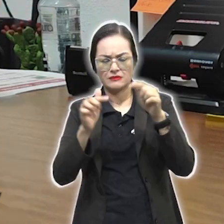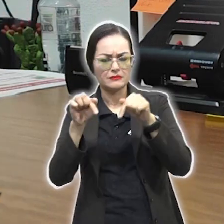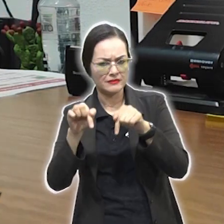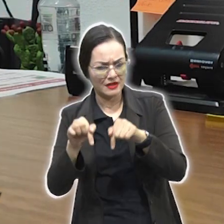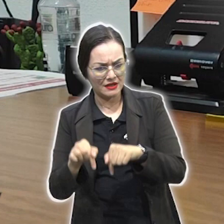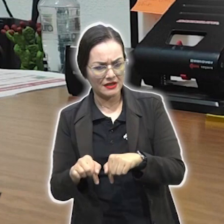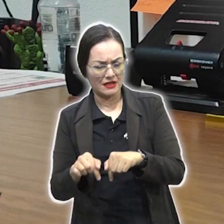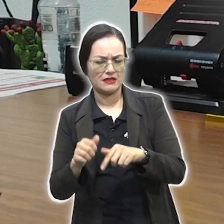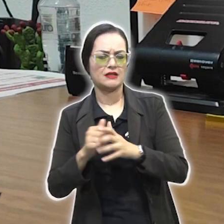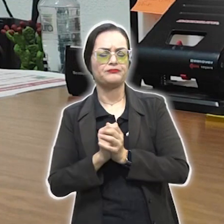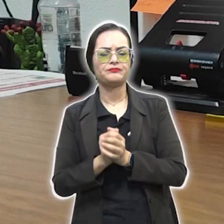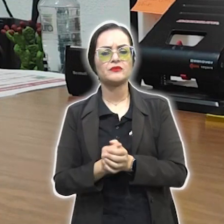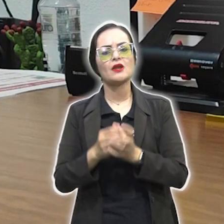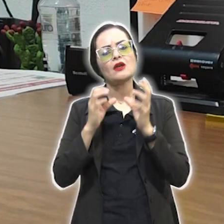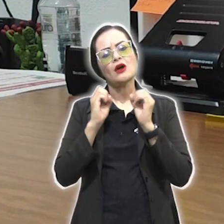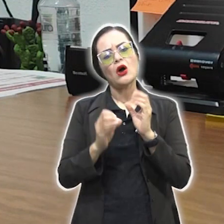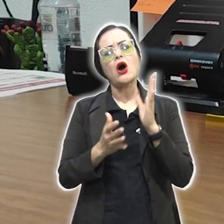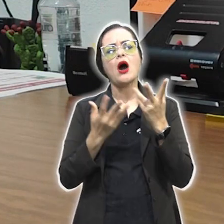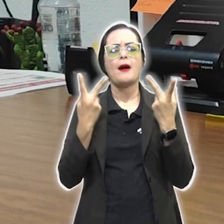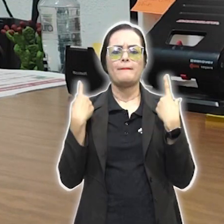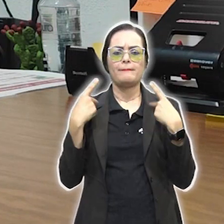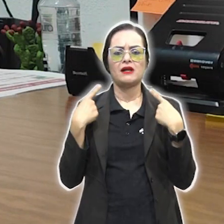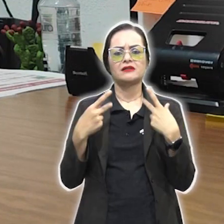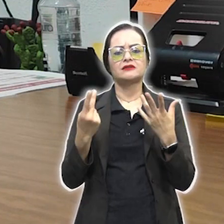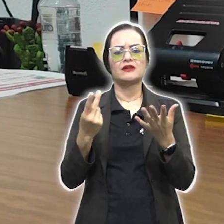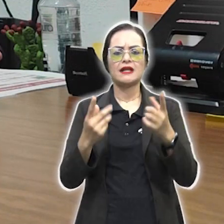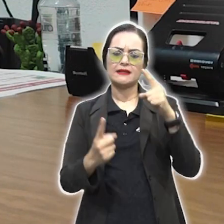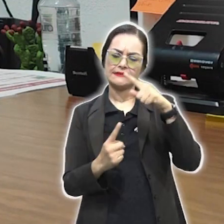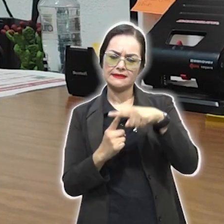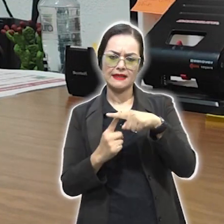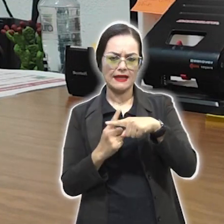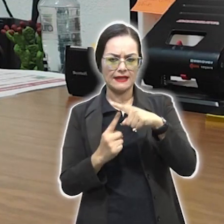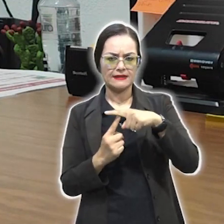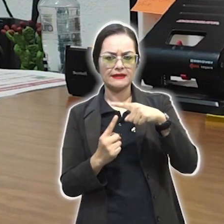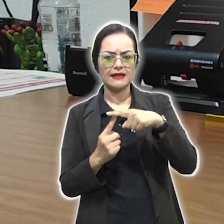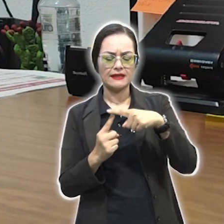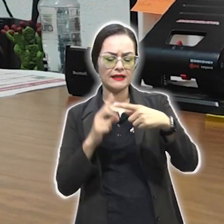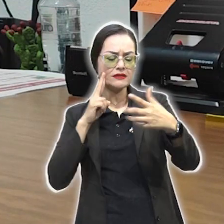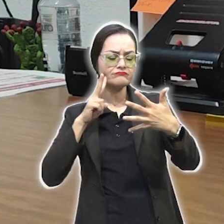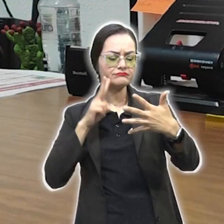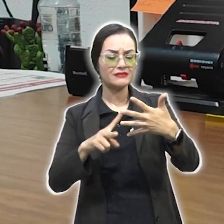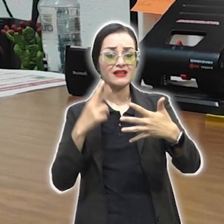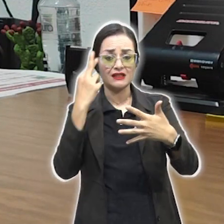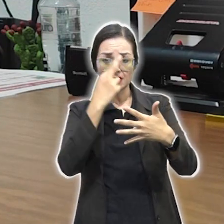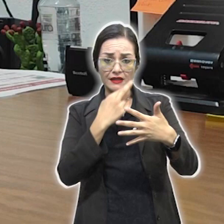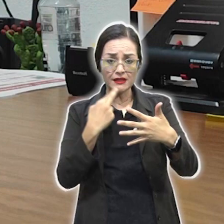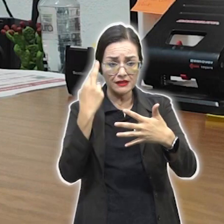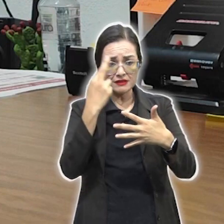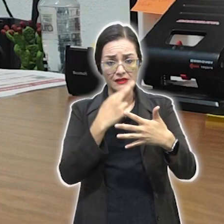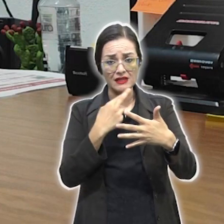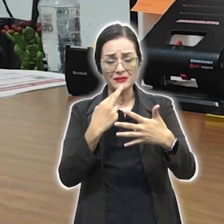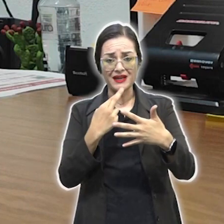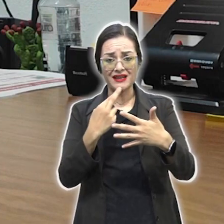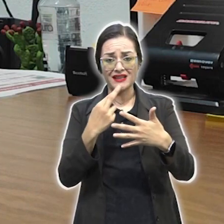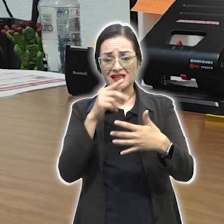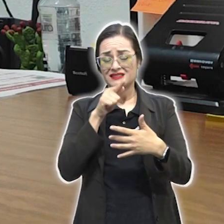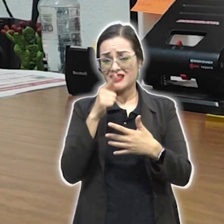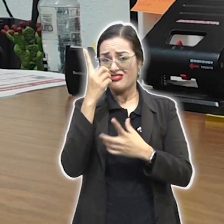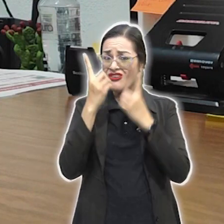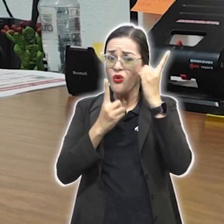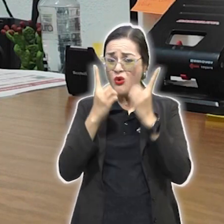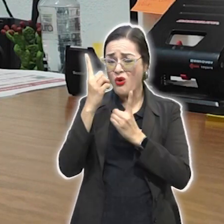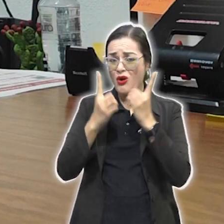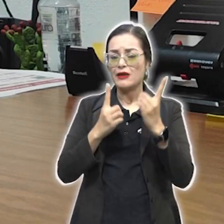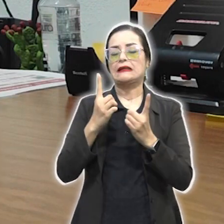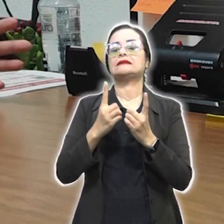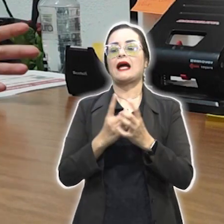da un trabajo en casa, se les está monitoreando y si tienen alguna duda más extensa, se organizan círculos de estudio